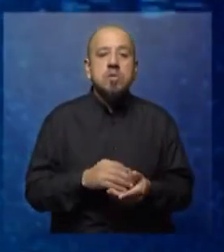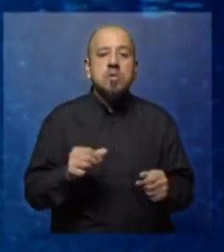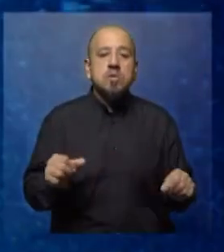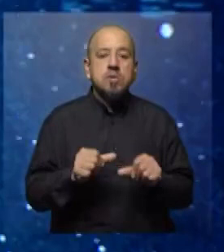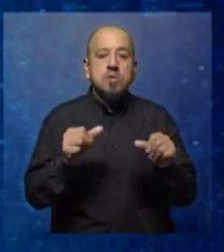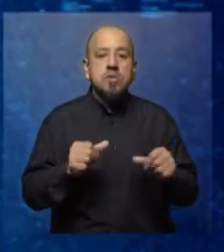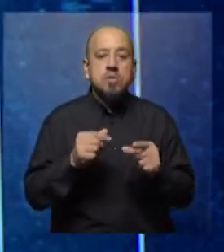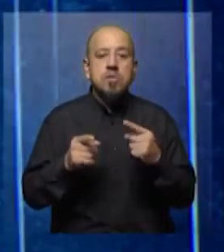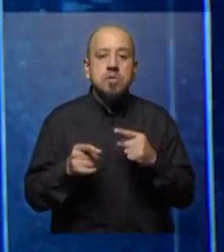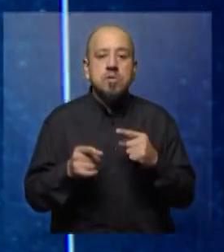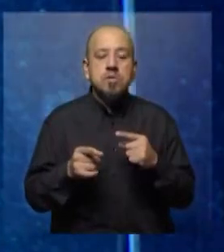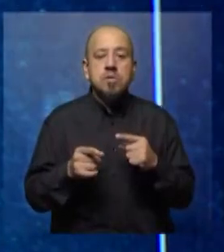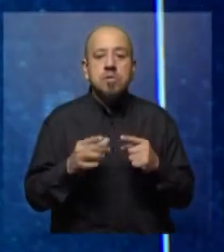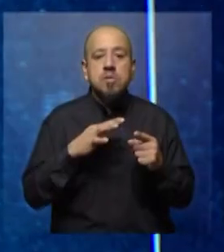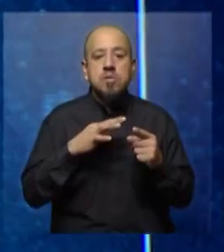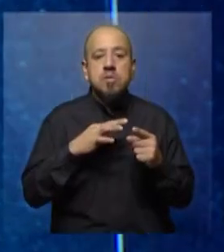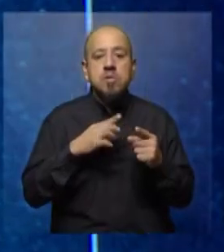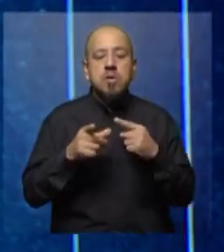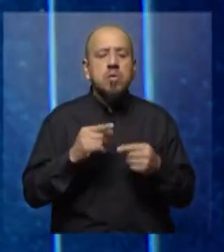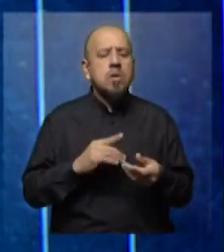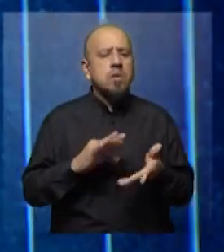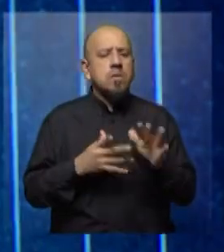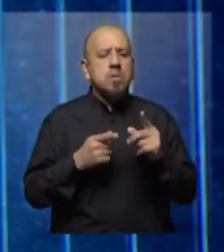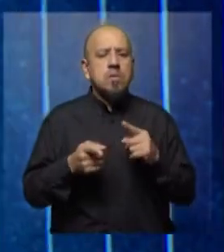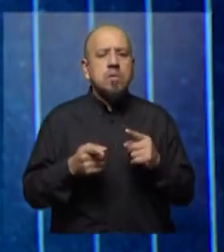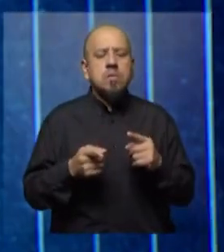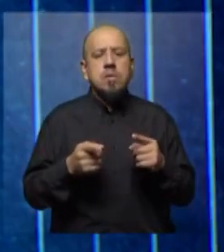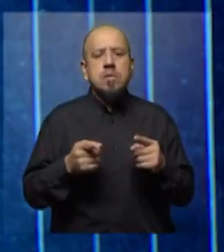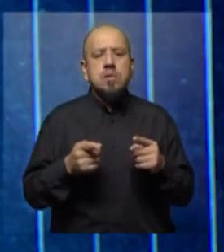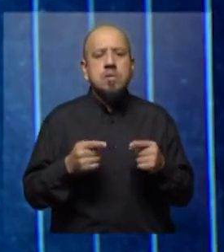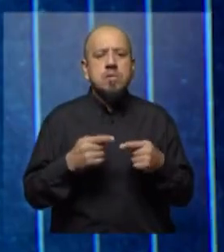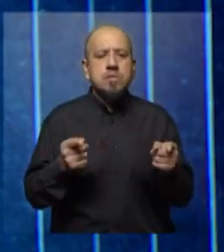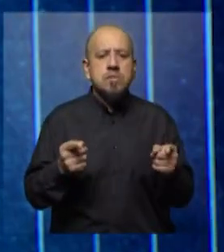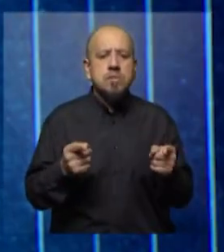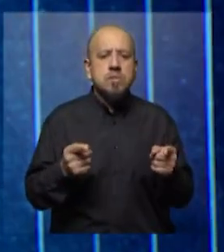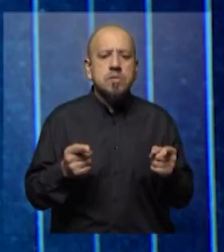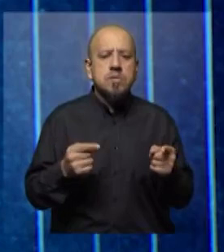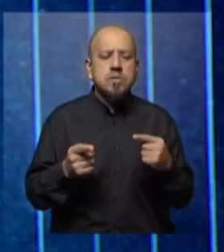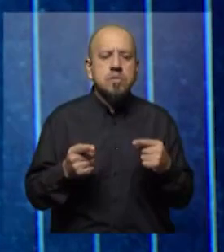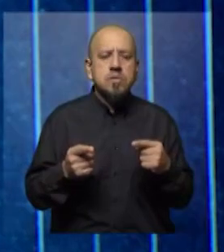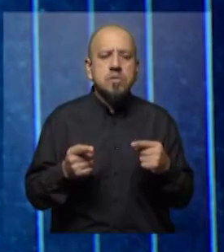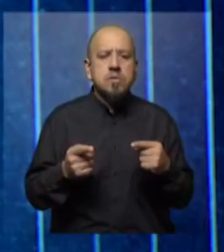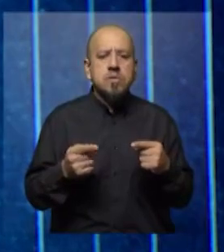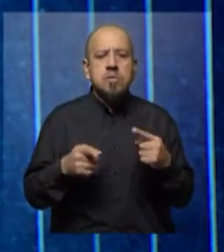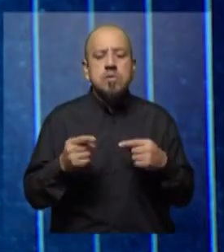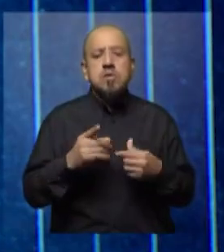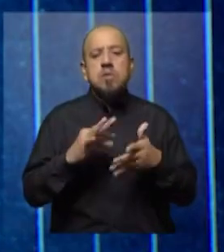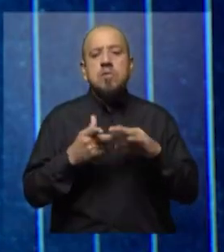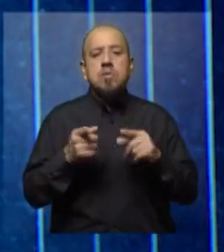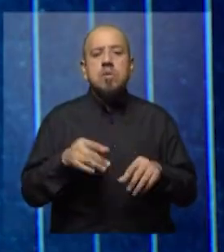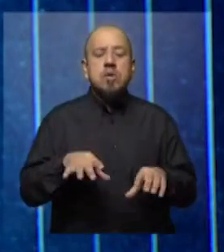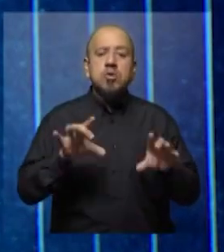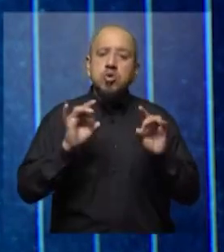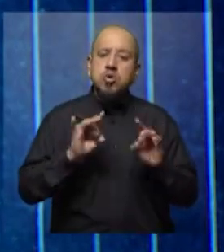formó intelectualmente en un ambiente en donde dominaba una sola forma un sistema